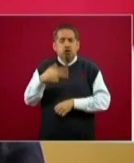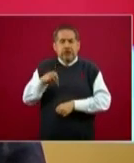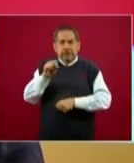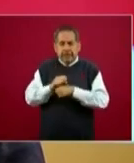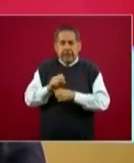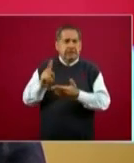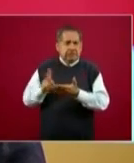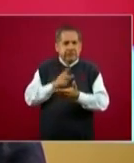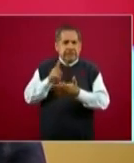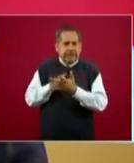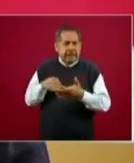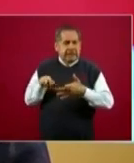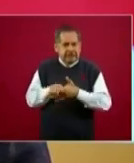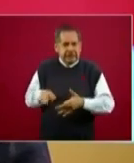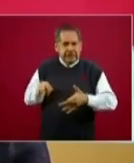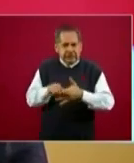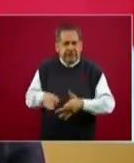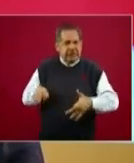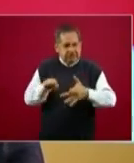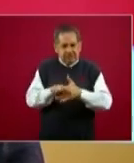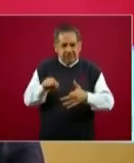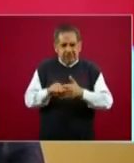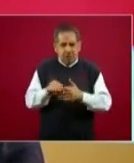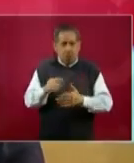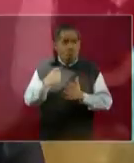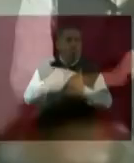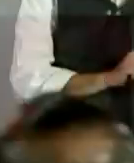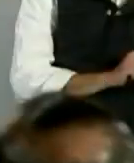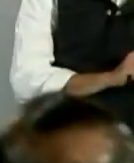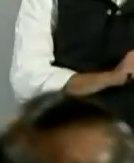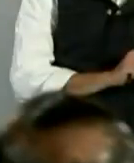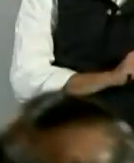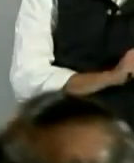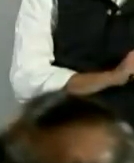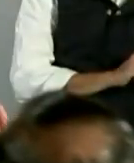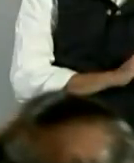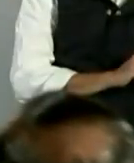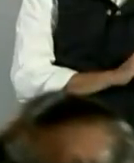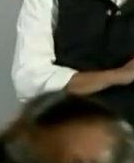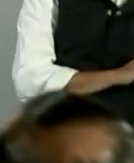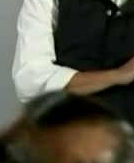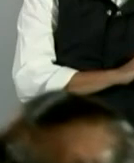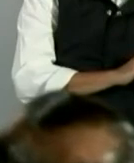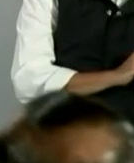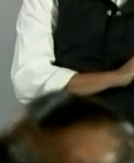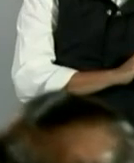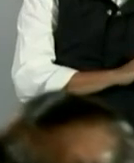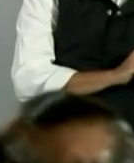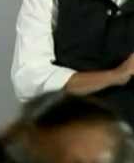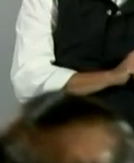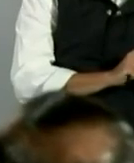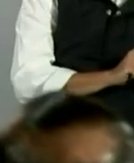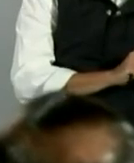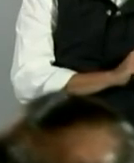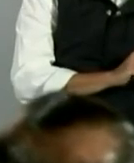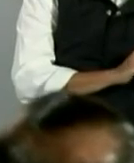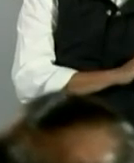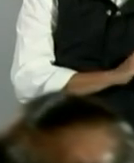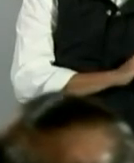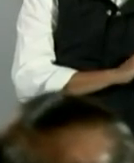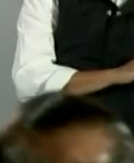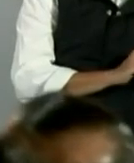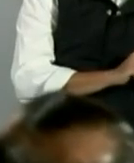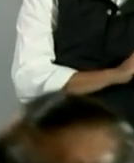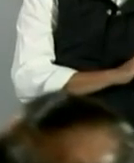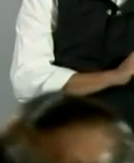¿cuál sabe la diferencia entre tener las conferencias o no tener las mauchas? Ah, lo mismo. Pues, como dicen los chavos, en veces cuando se pierde, pues, se gana,